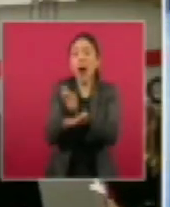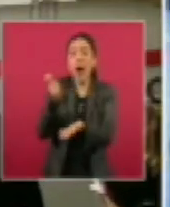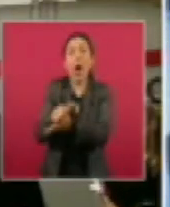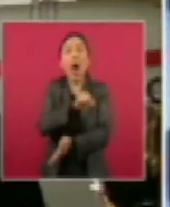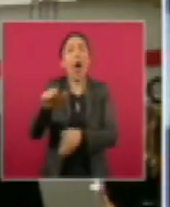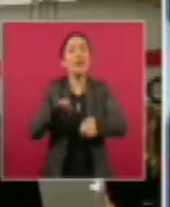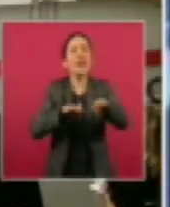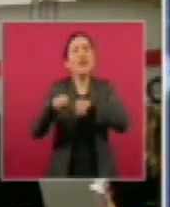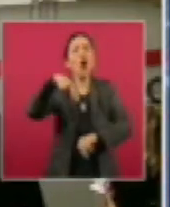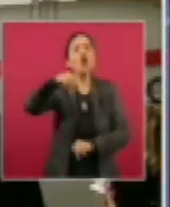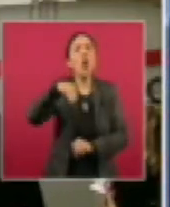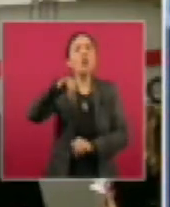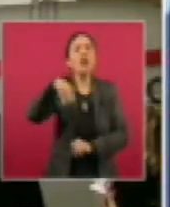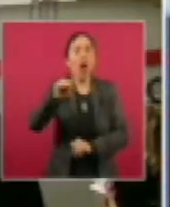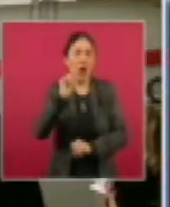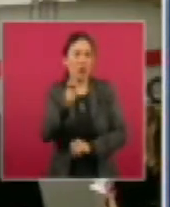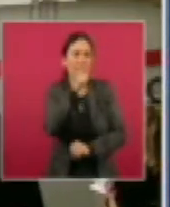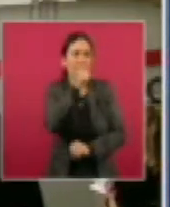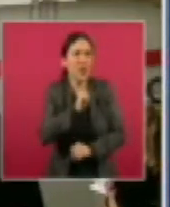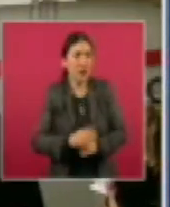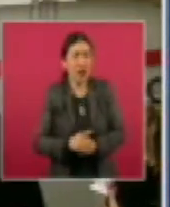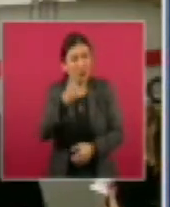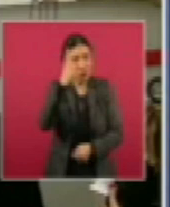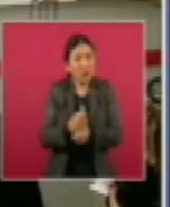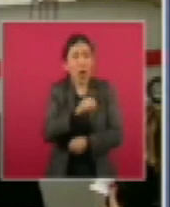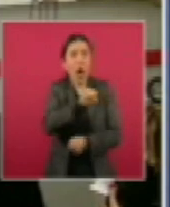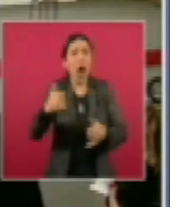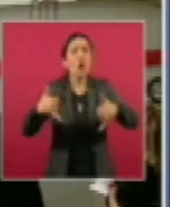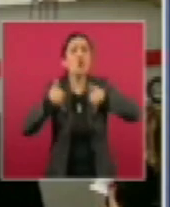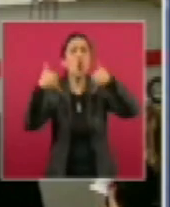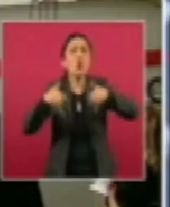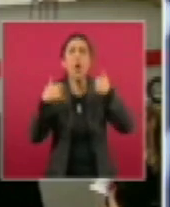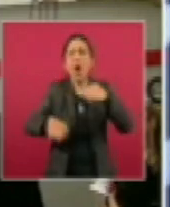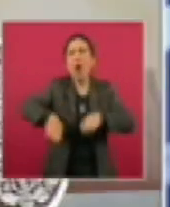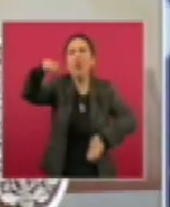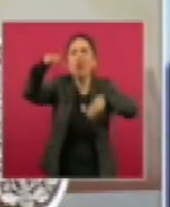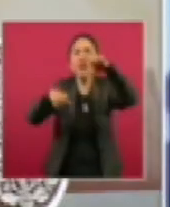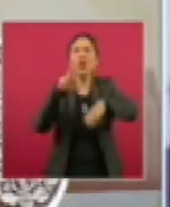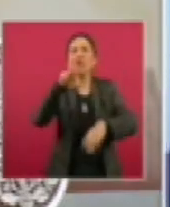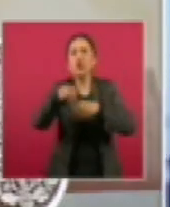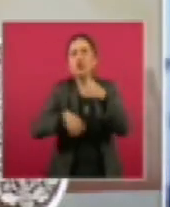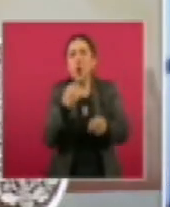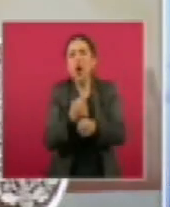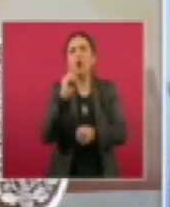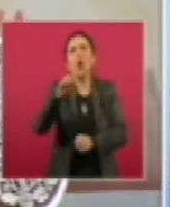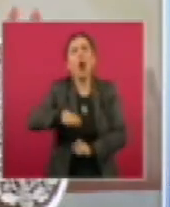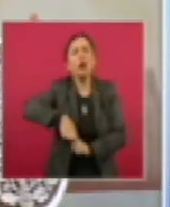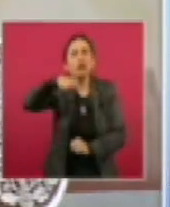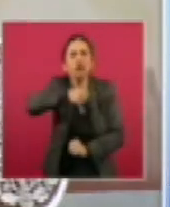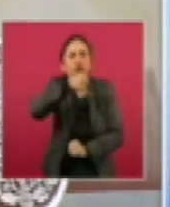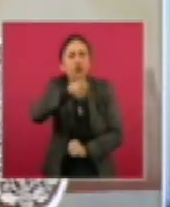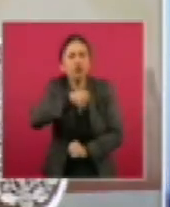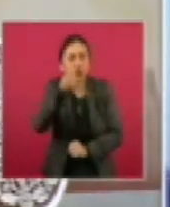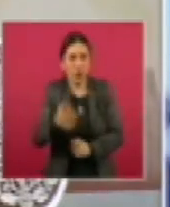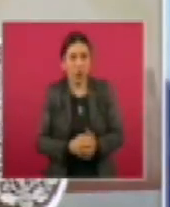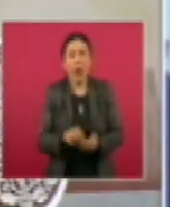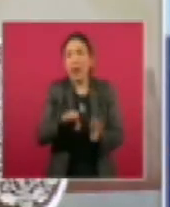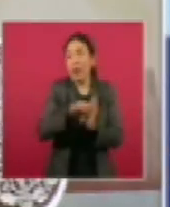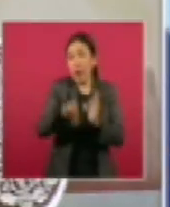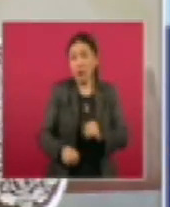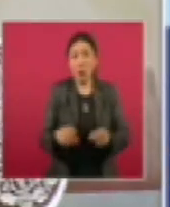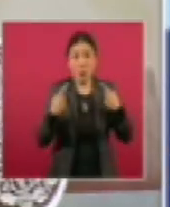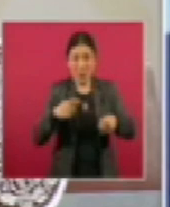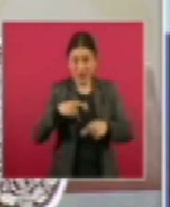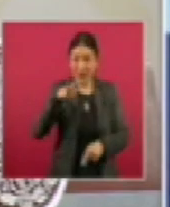de medicamentos, ¿no? Sí. Ella originalmente tuvo esta tarea, creo que no la hizo bien. Creo que la tarea como recaudadora la